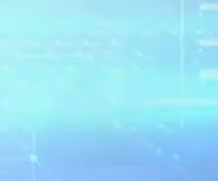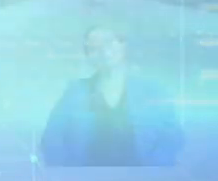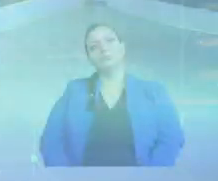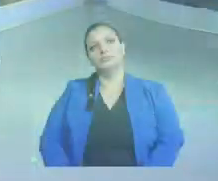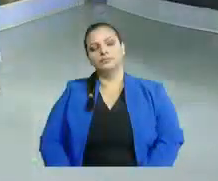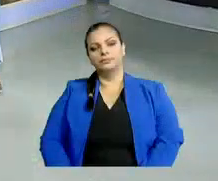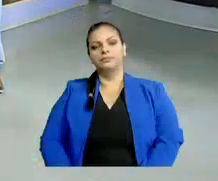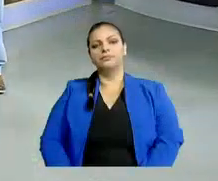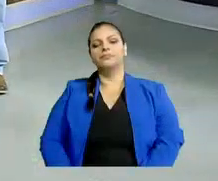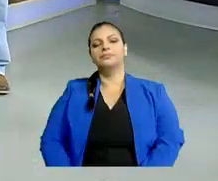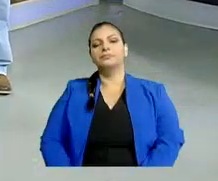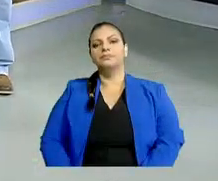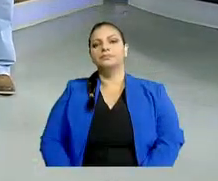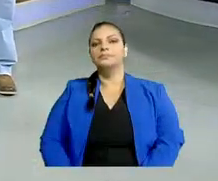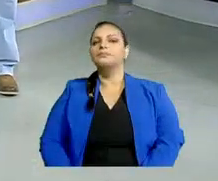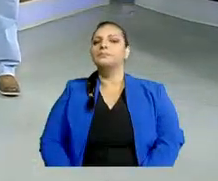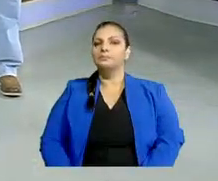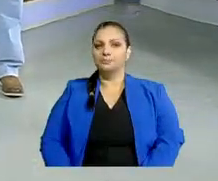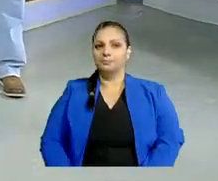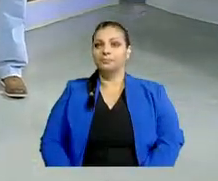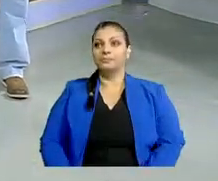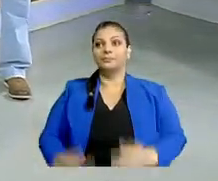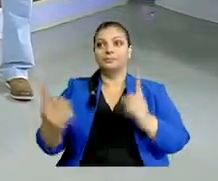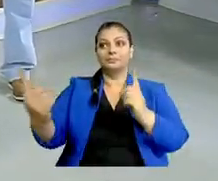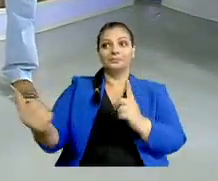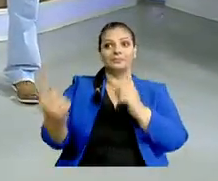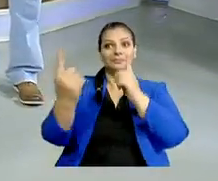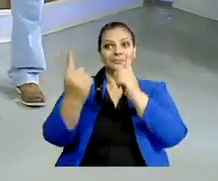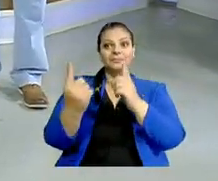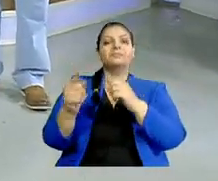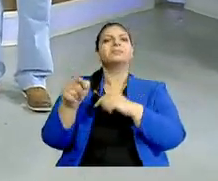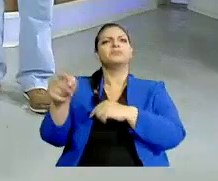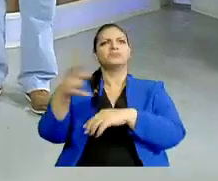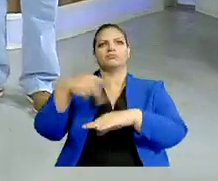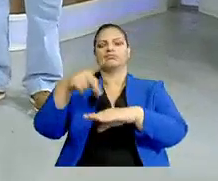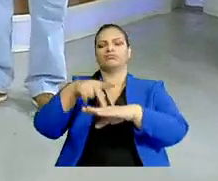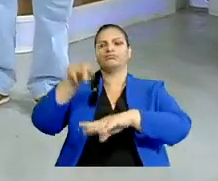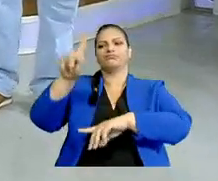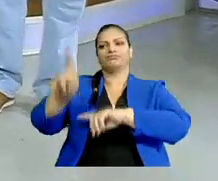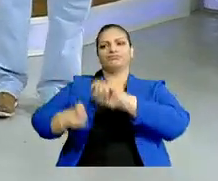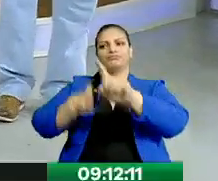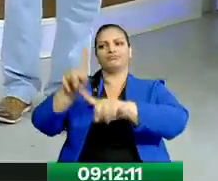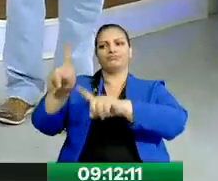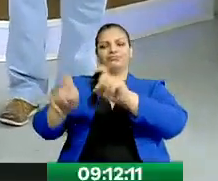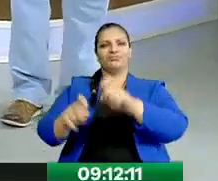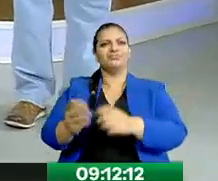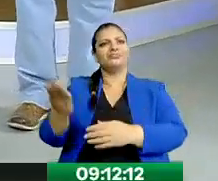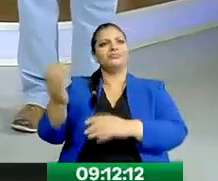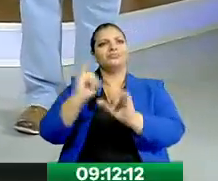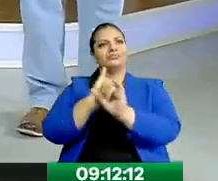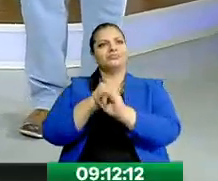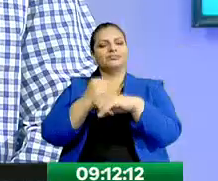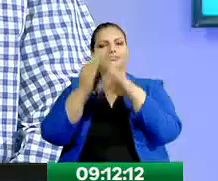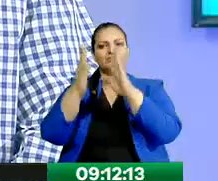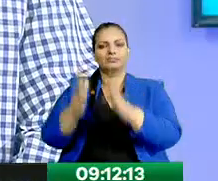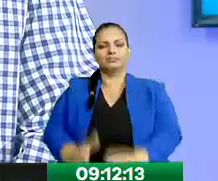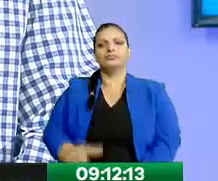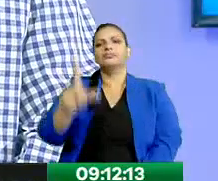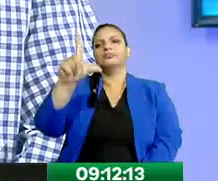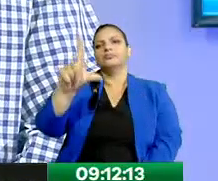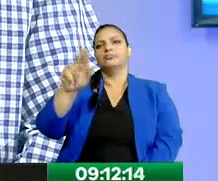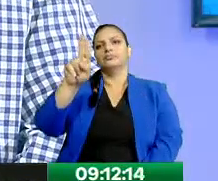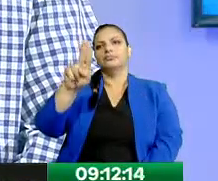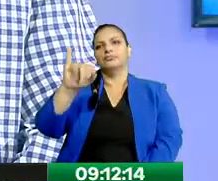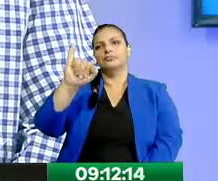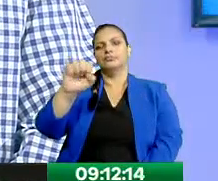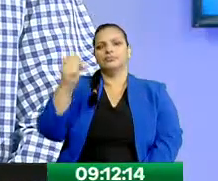Amigos televidentes, ya estamos listos con nuestro segmento Preguntando al Experto. Hoy Nos visita el ingeniero Luis Torres, gerente de gestión